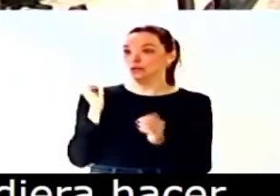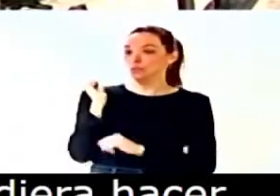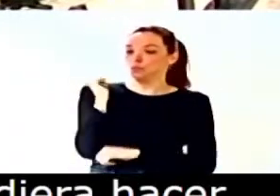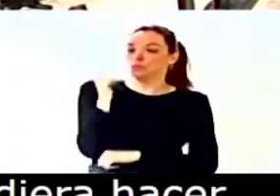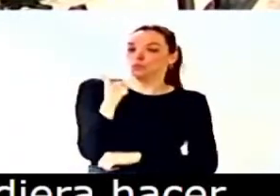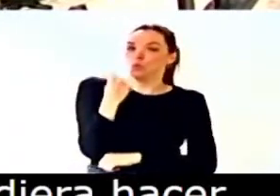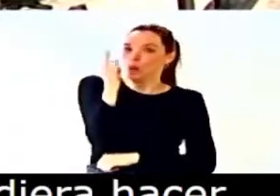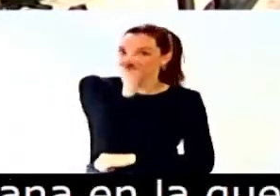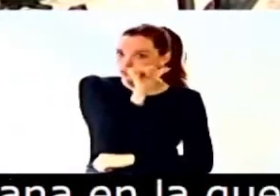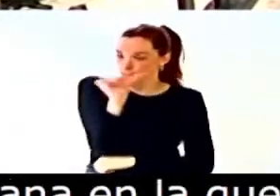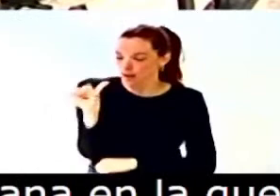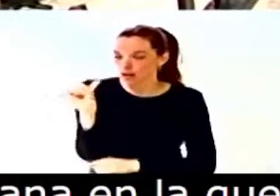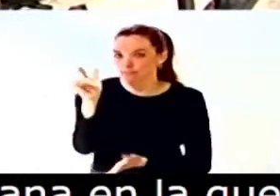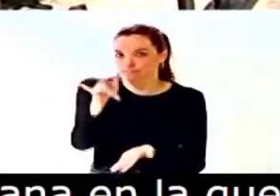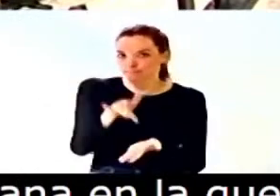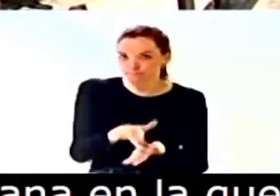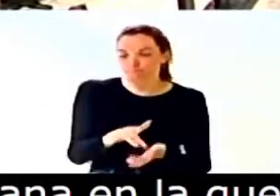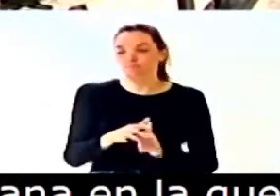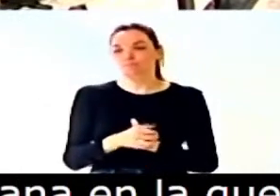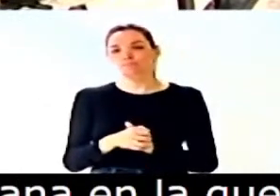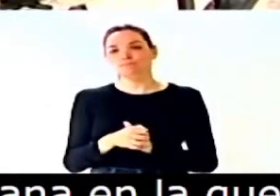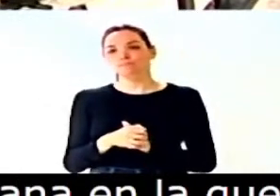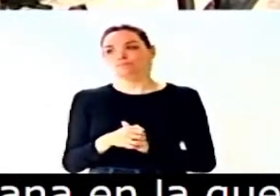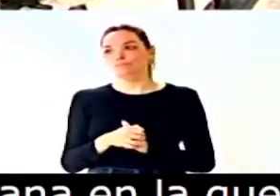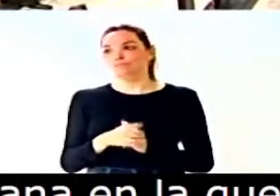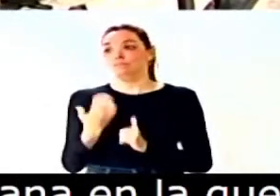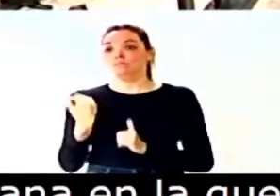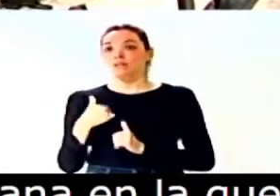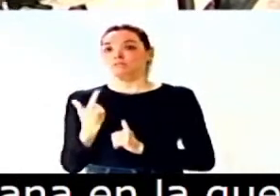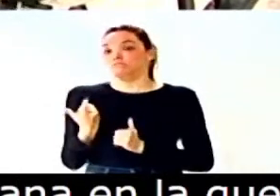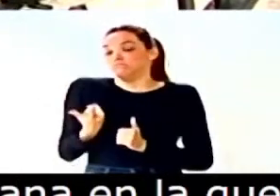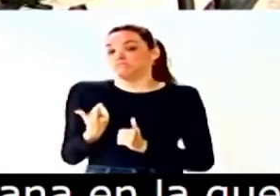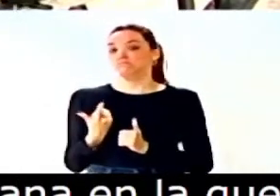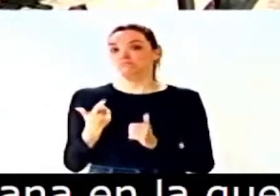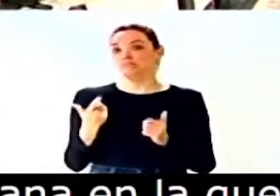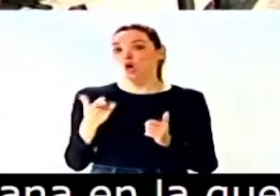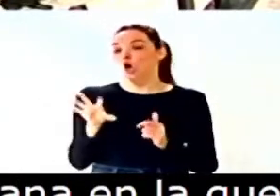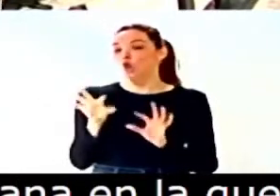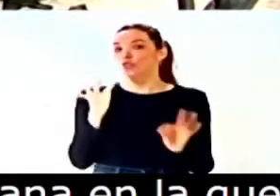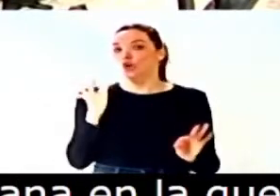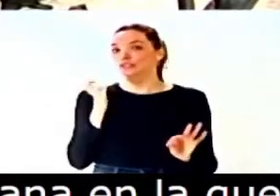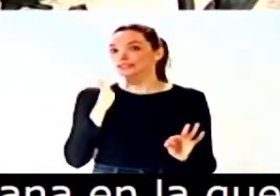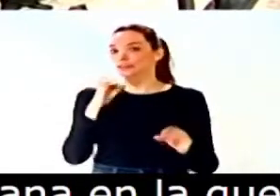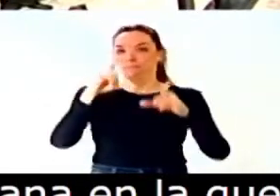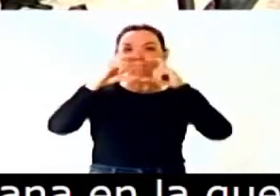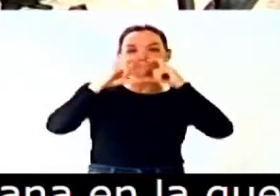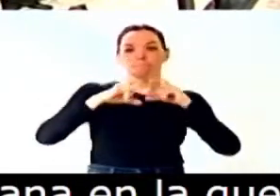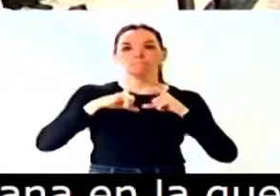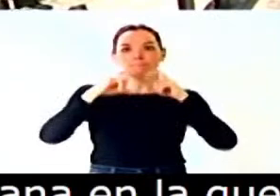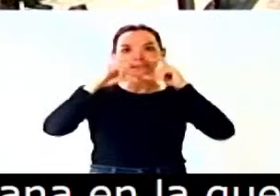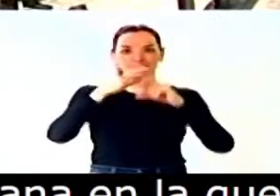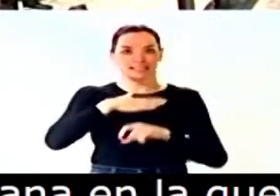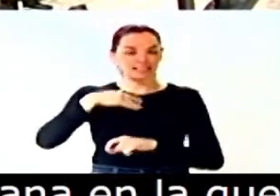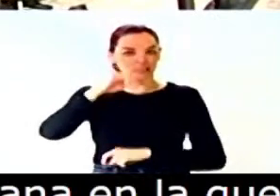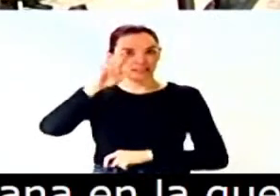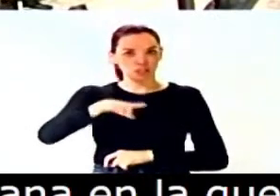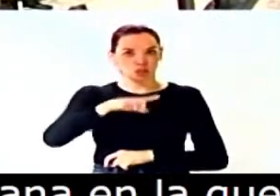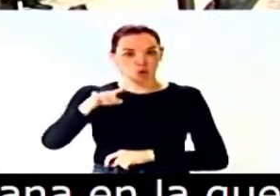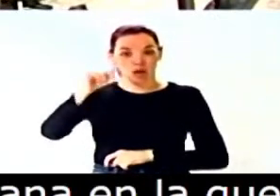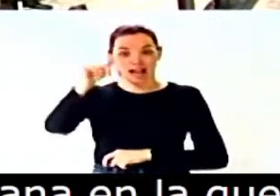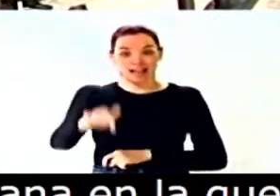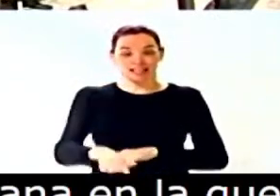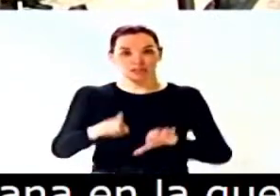que nos han dado la opción de quitarnos la mascarilla en interiores. Aquí en Extremadura la incidencia ha